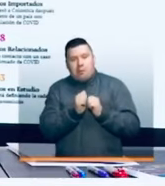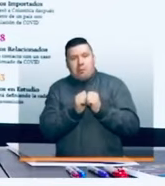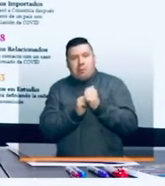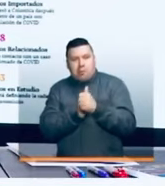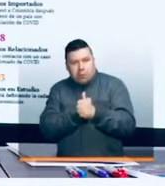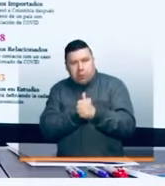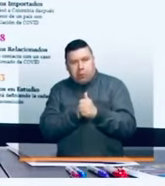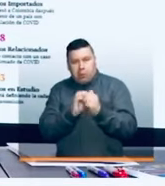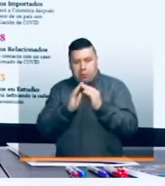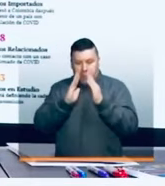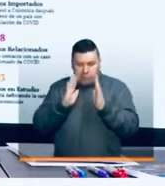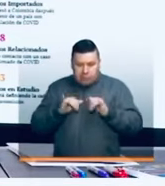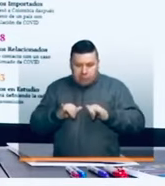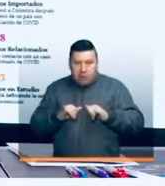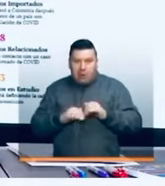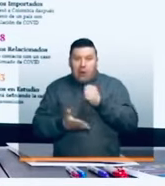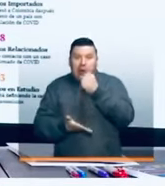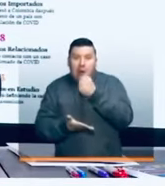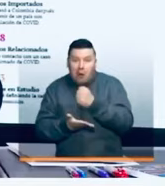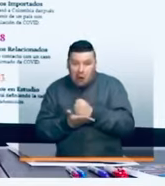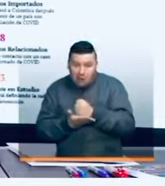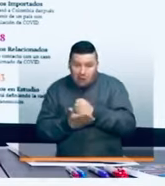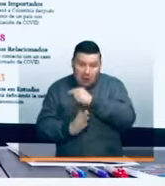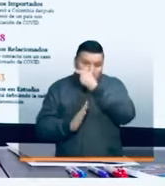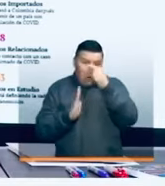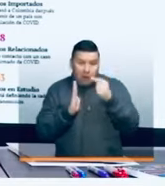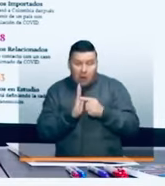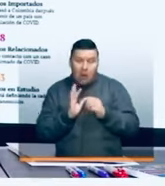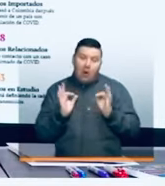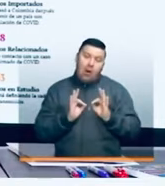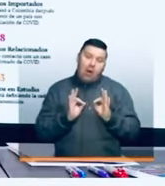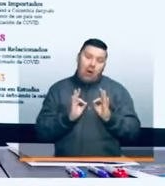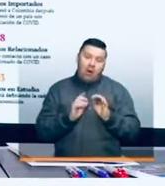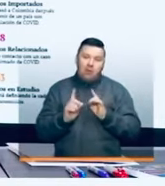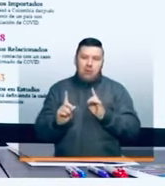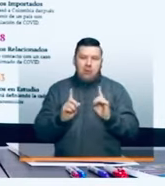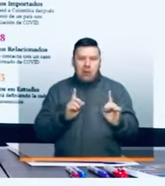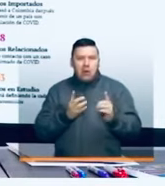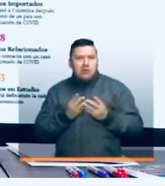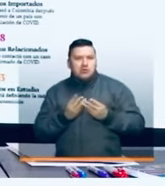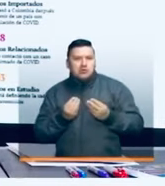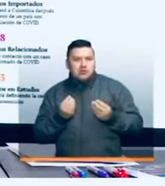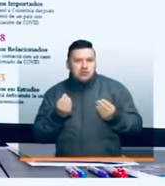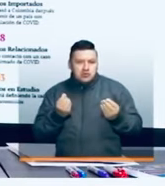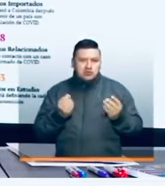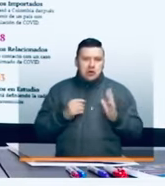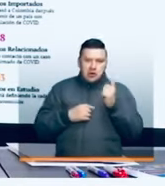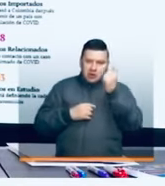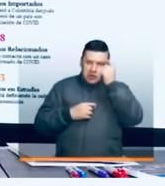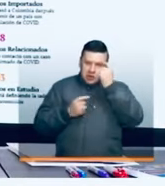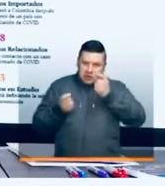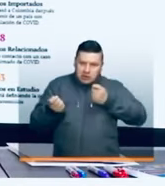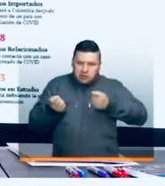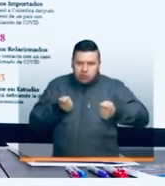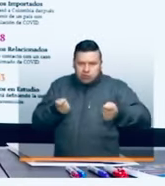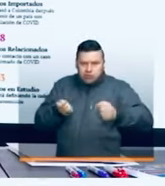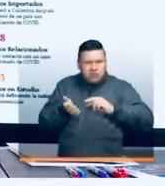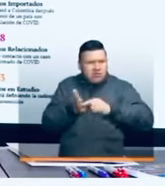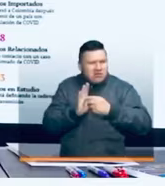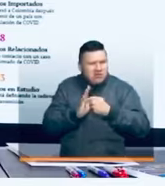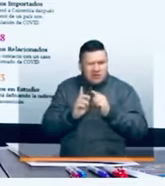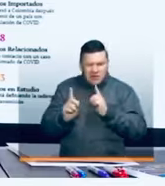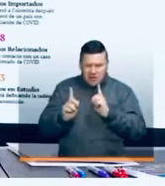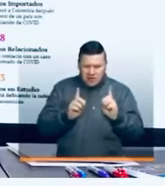un aislamiento preventivo obligatorio total a un aislamiento que es inteligente. ¿Qué quiero decir con un